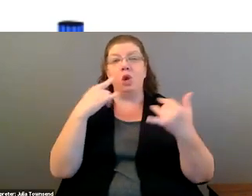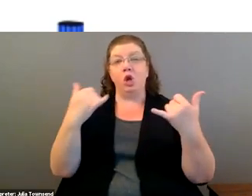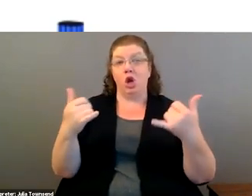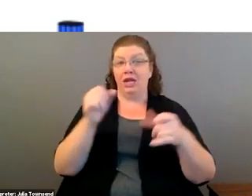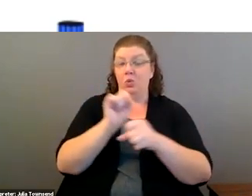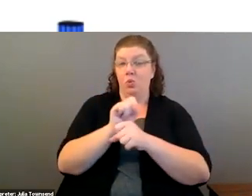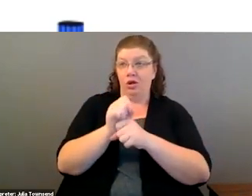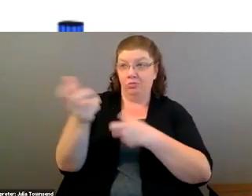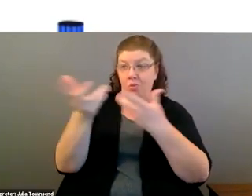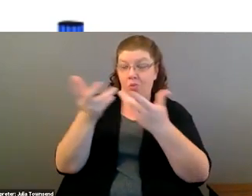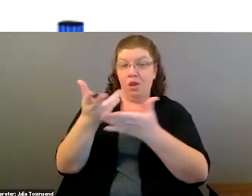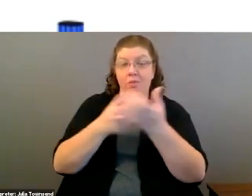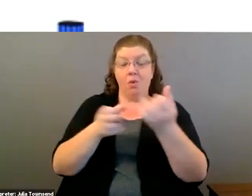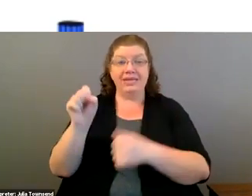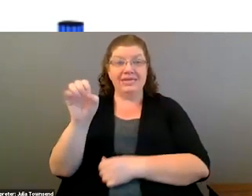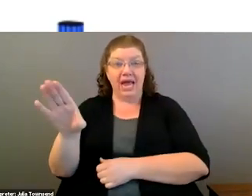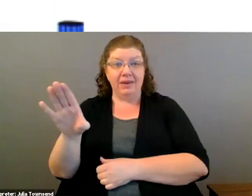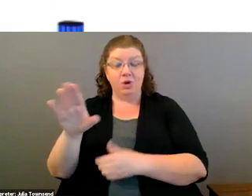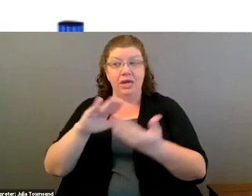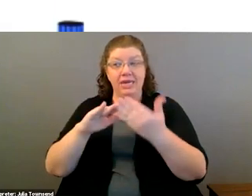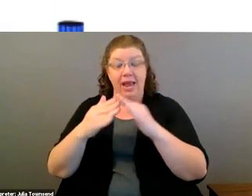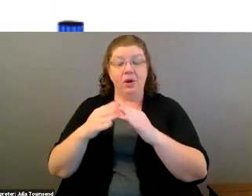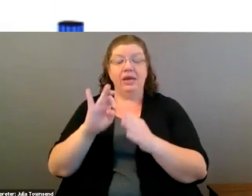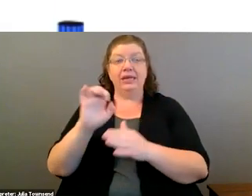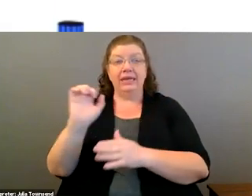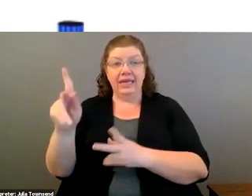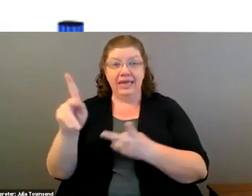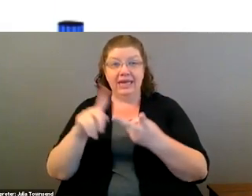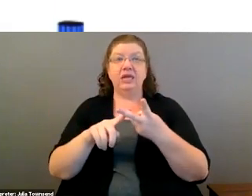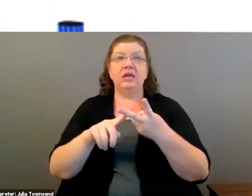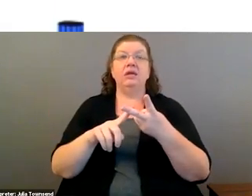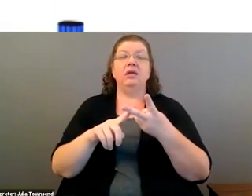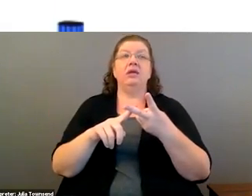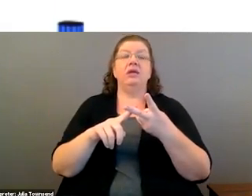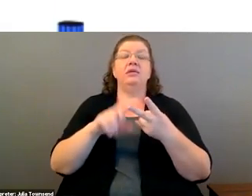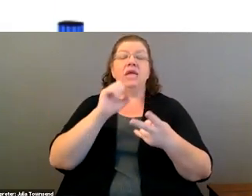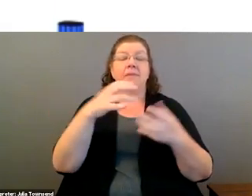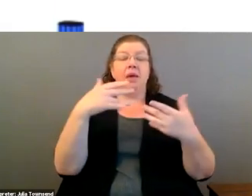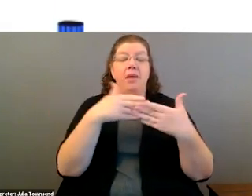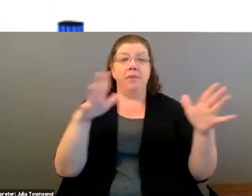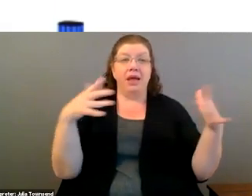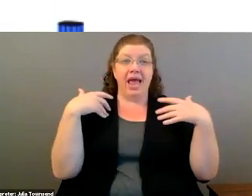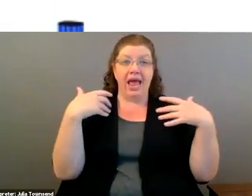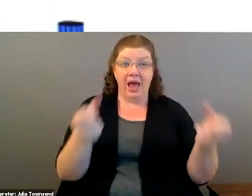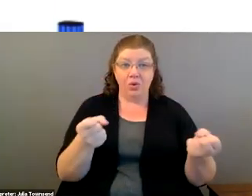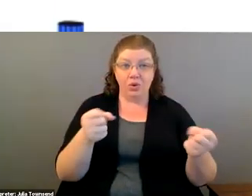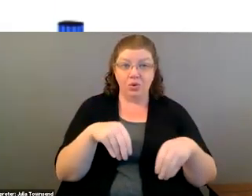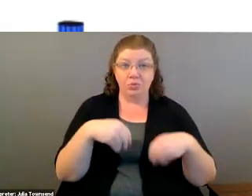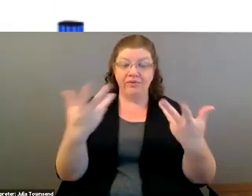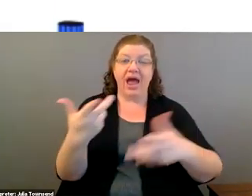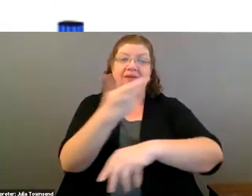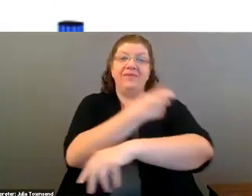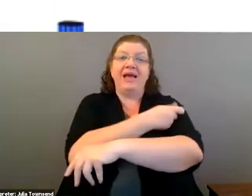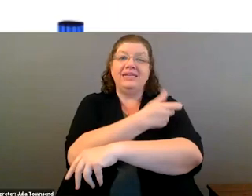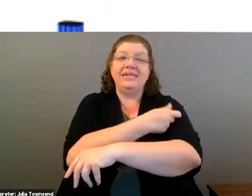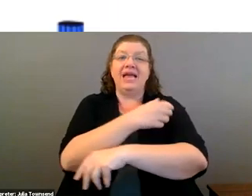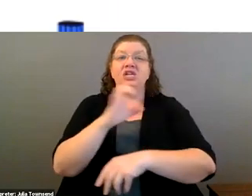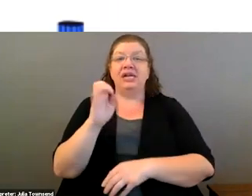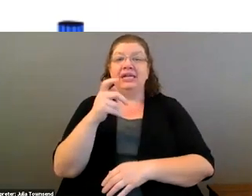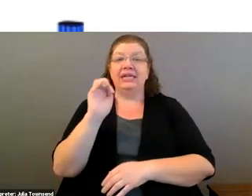y bueno estamos trabajando con las clínicas del de santa bárbara y el departamento de salud pública para